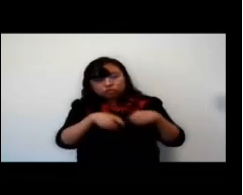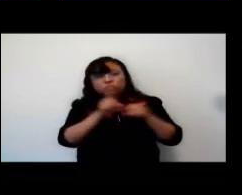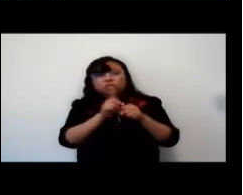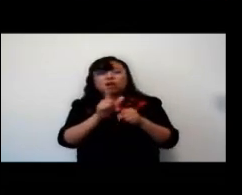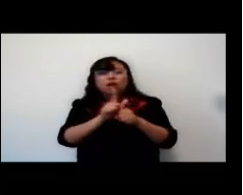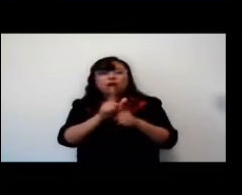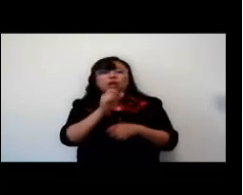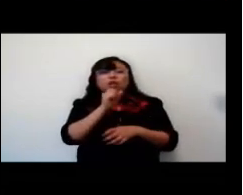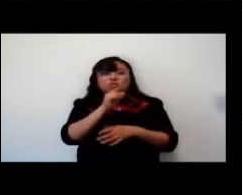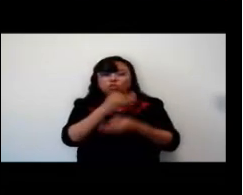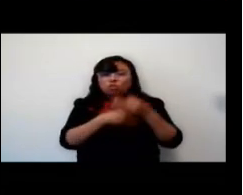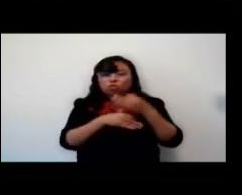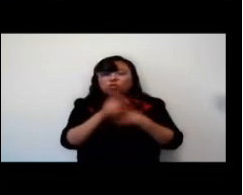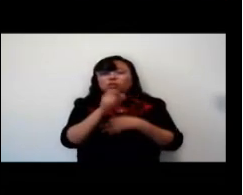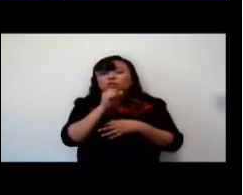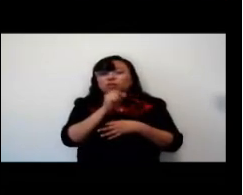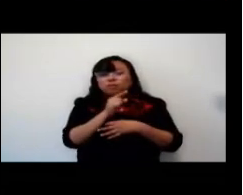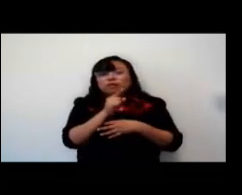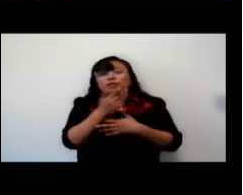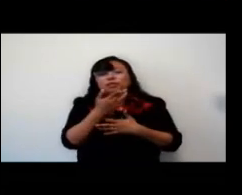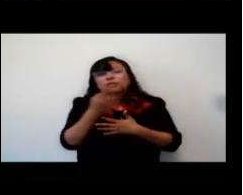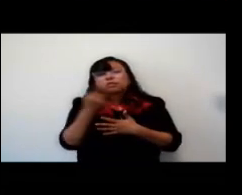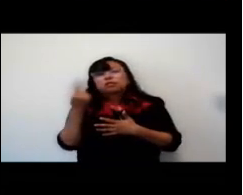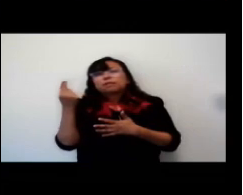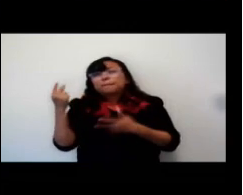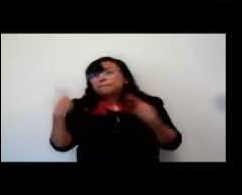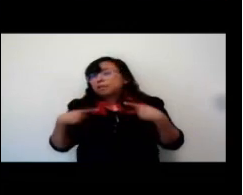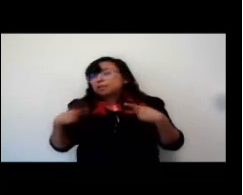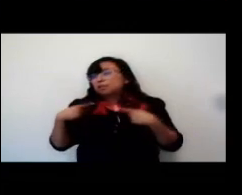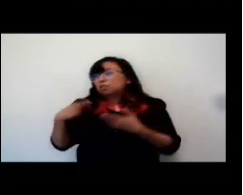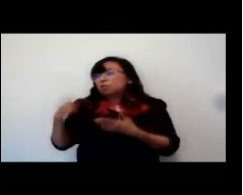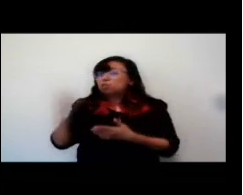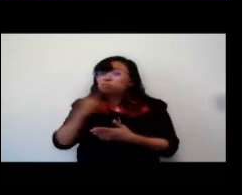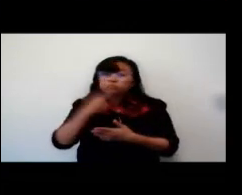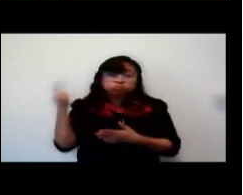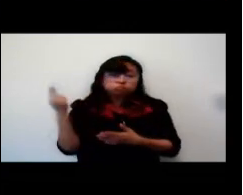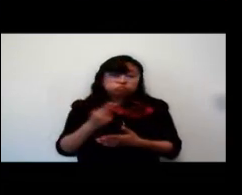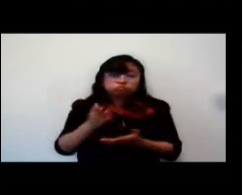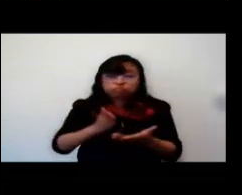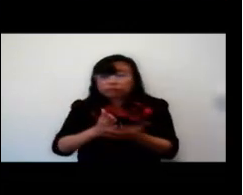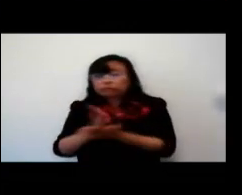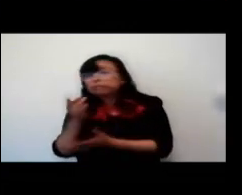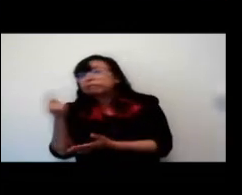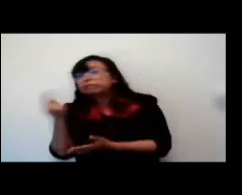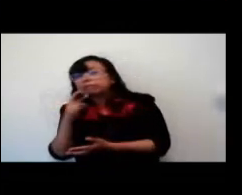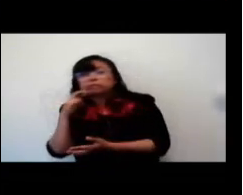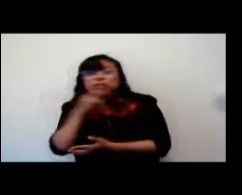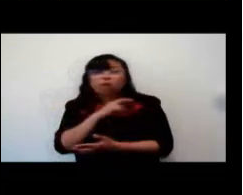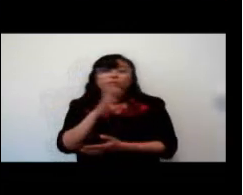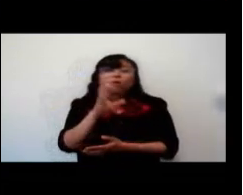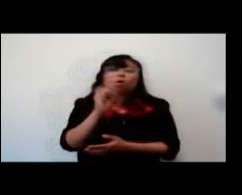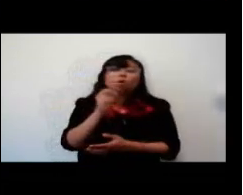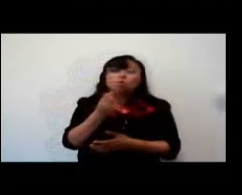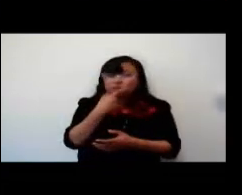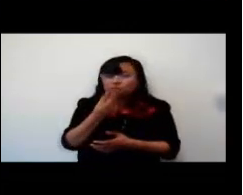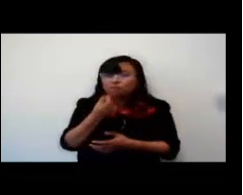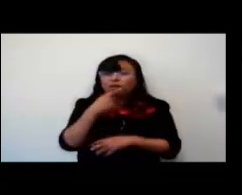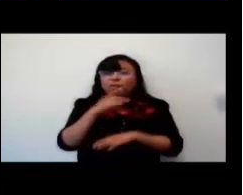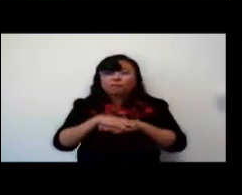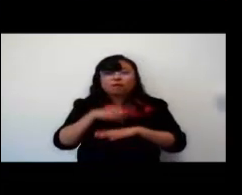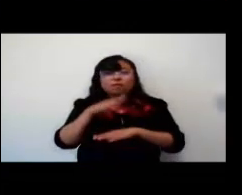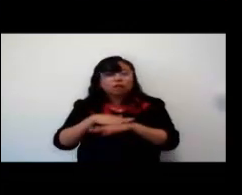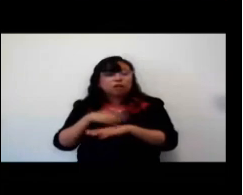ratito, pero bueno, es justo una menor necesidad de servicios médicos, de urgencias, de tener más recetas sobre medicación,